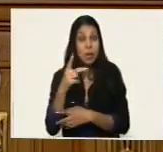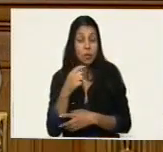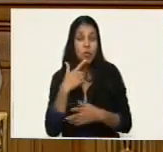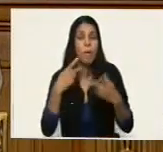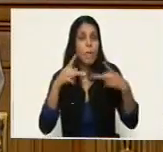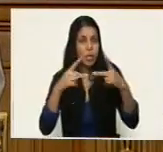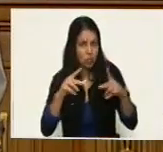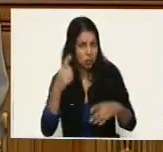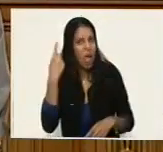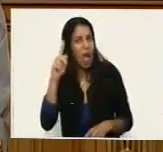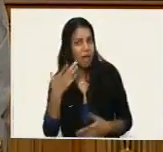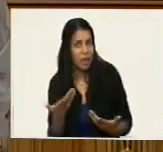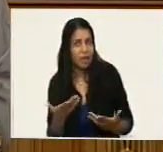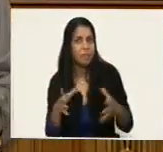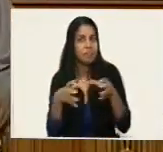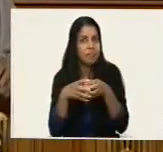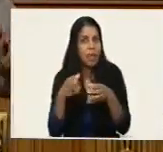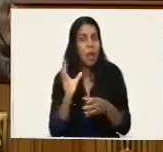de esa época.